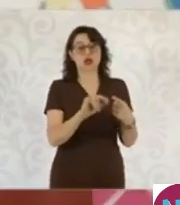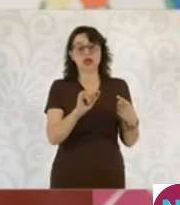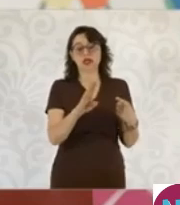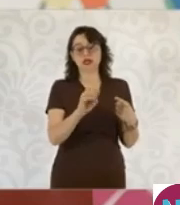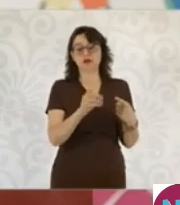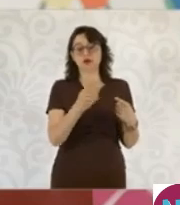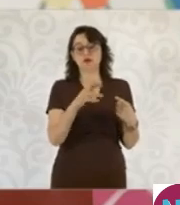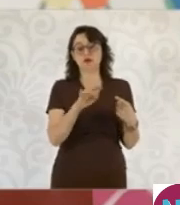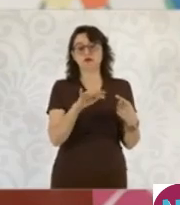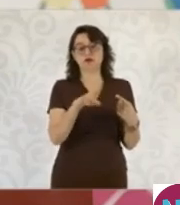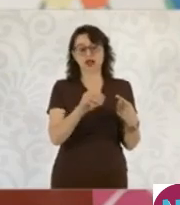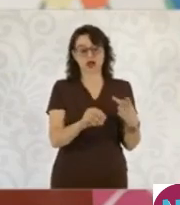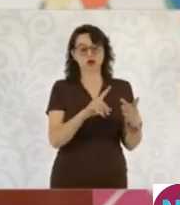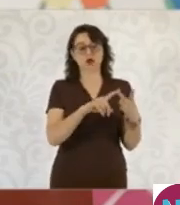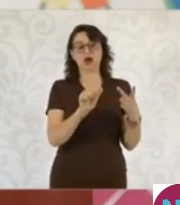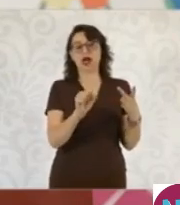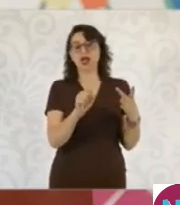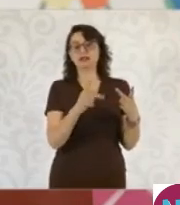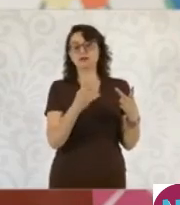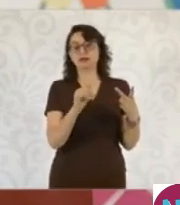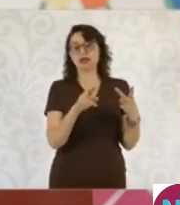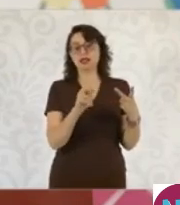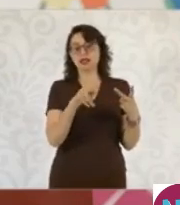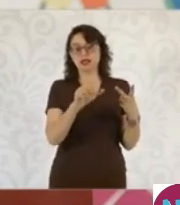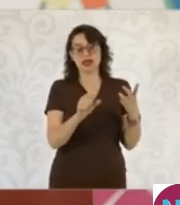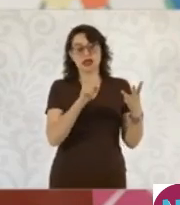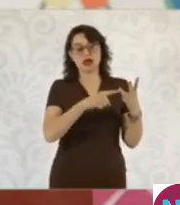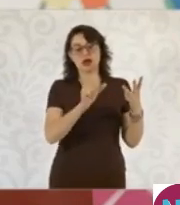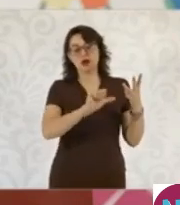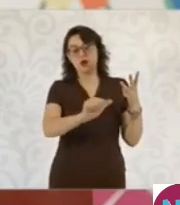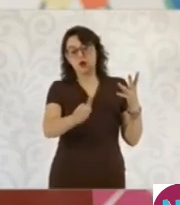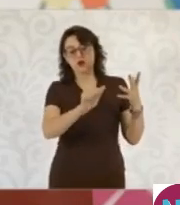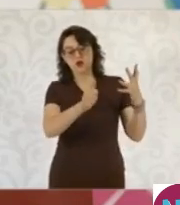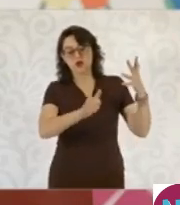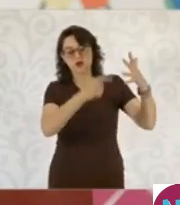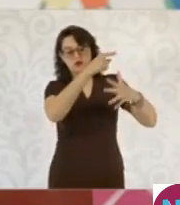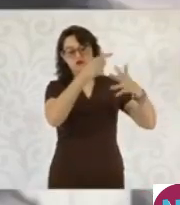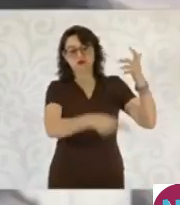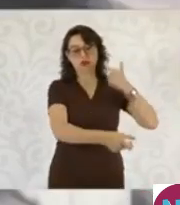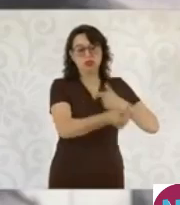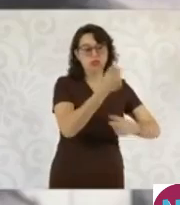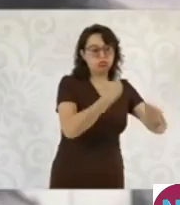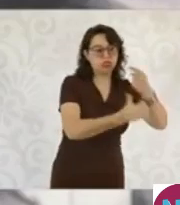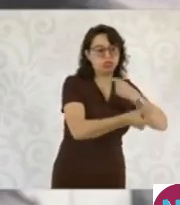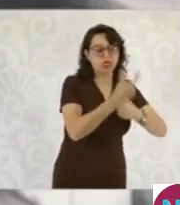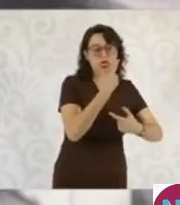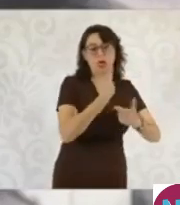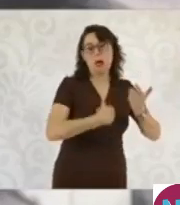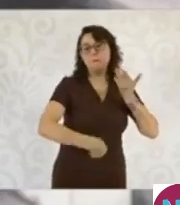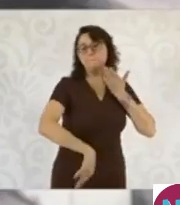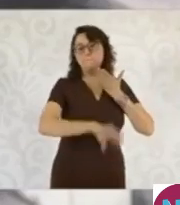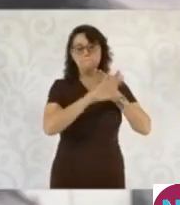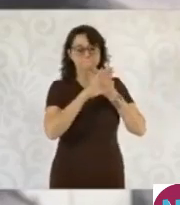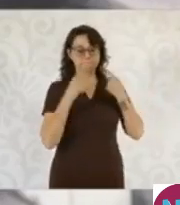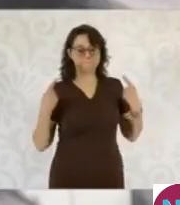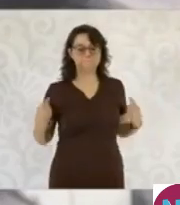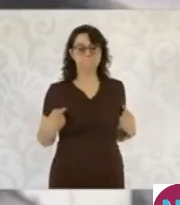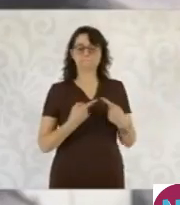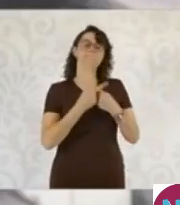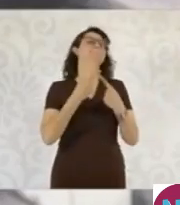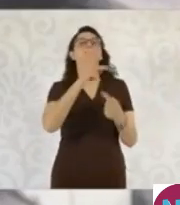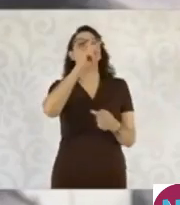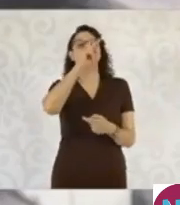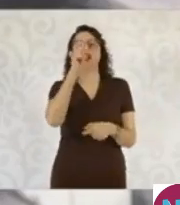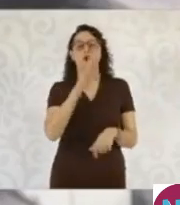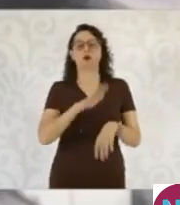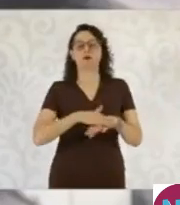ibuprofeno, aspirina o antiinflamatorios no esteroideos, porque eso puede favorecer la aparición de